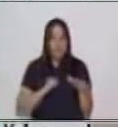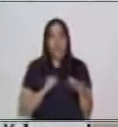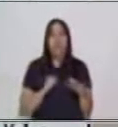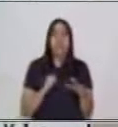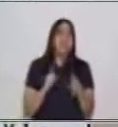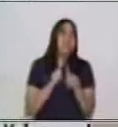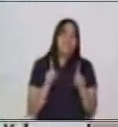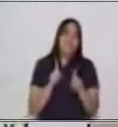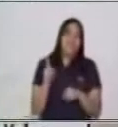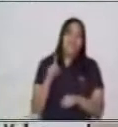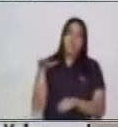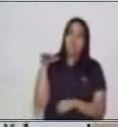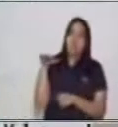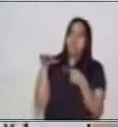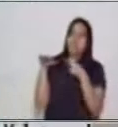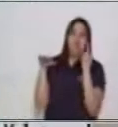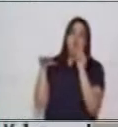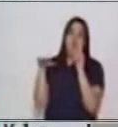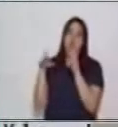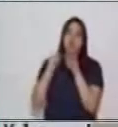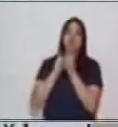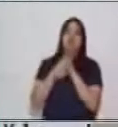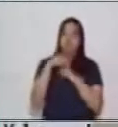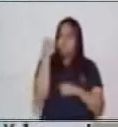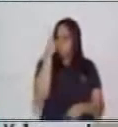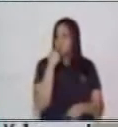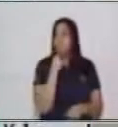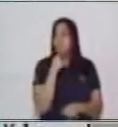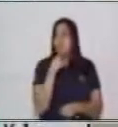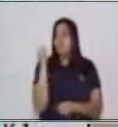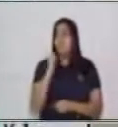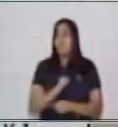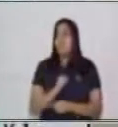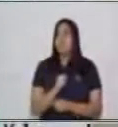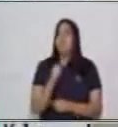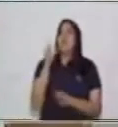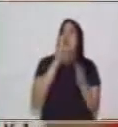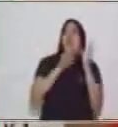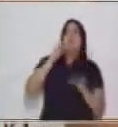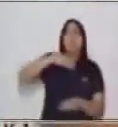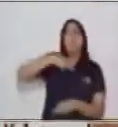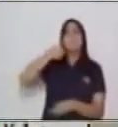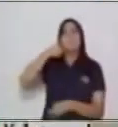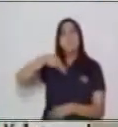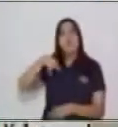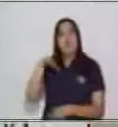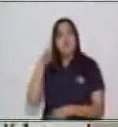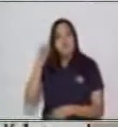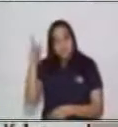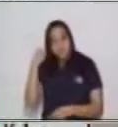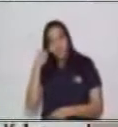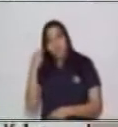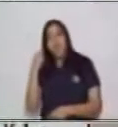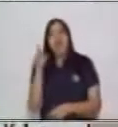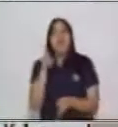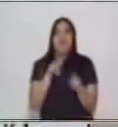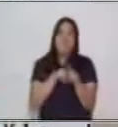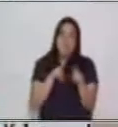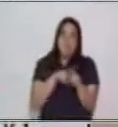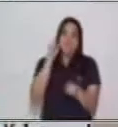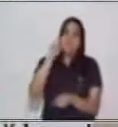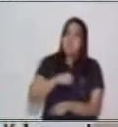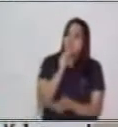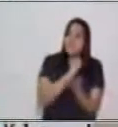ganso, y el adjetivo mansa o manso, esas son las excepciones para esta regla, porque esas sí se